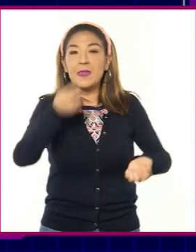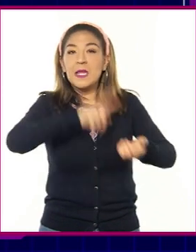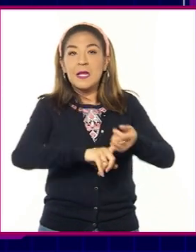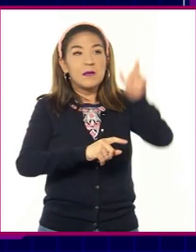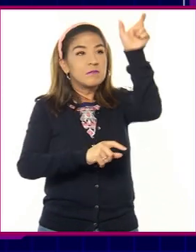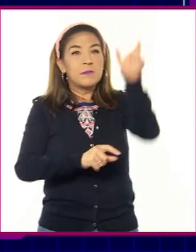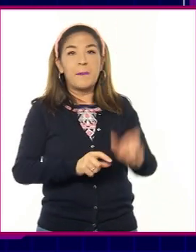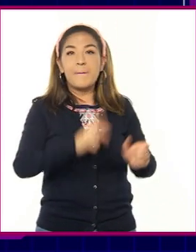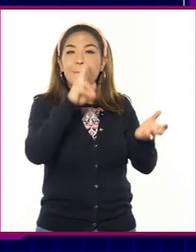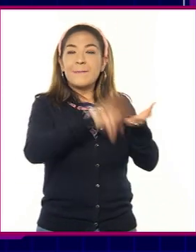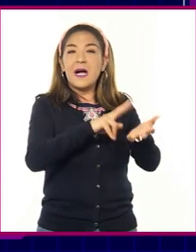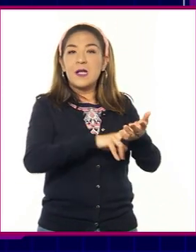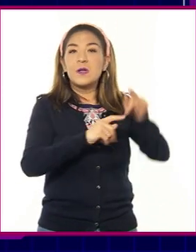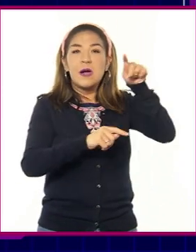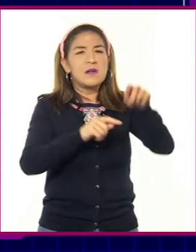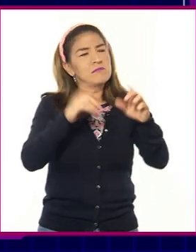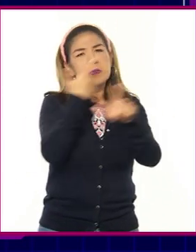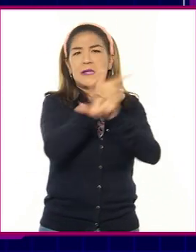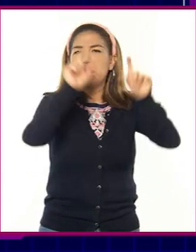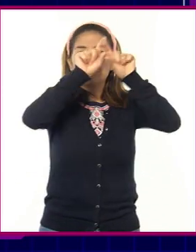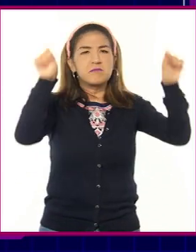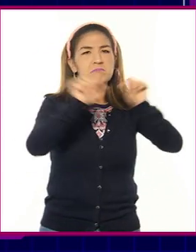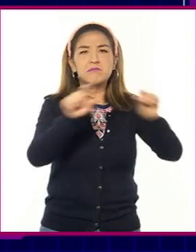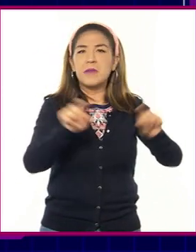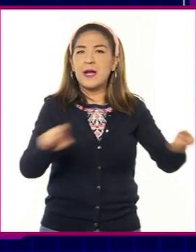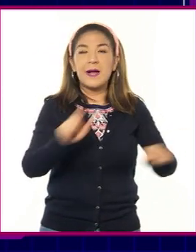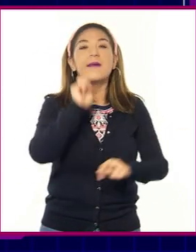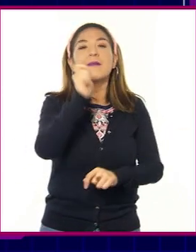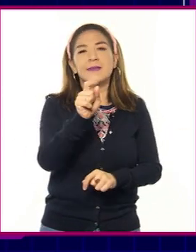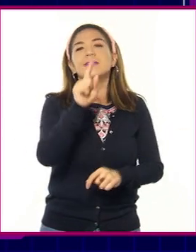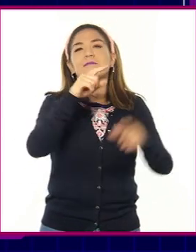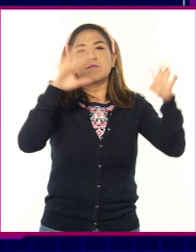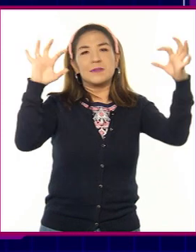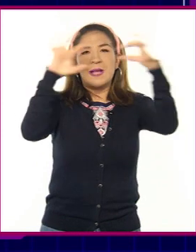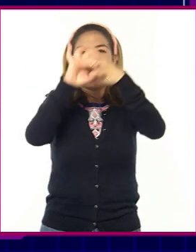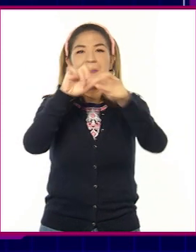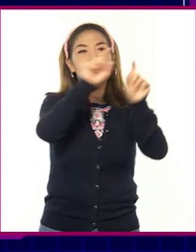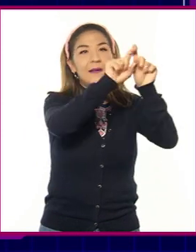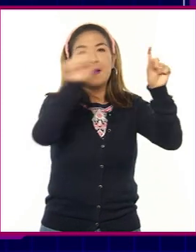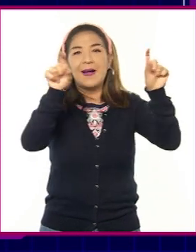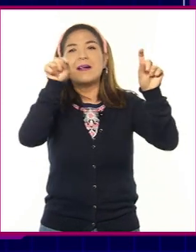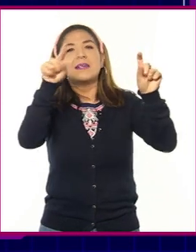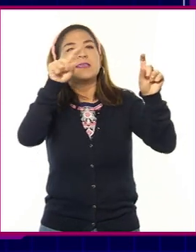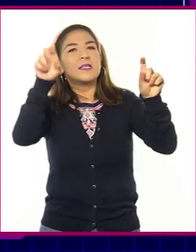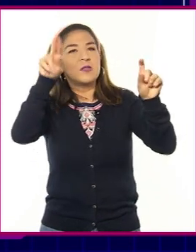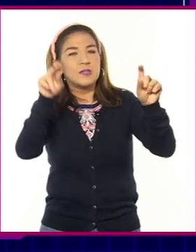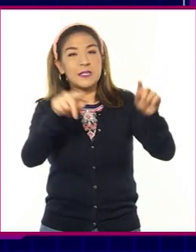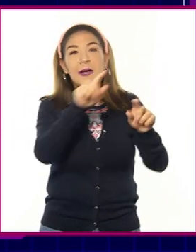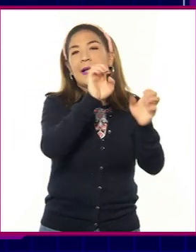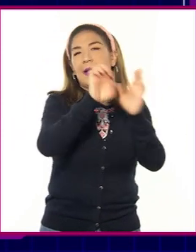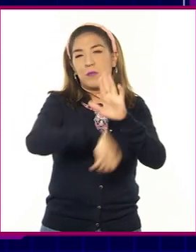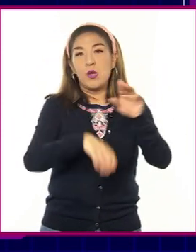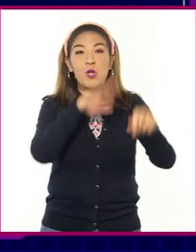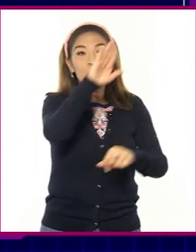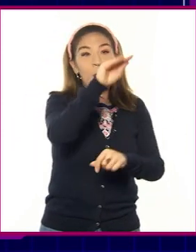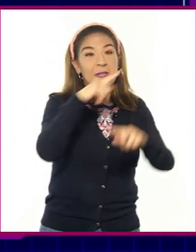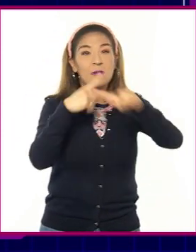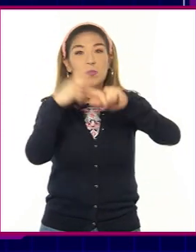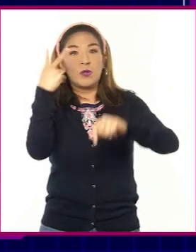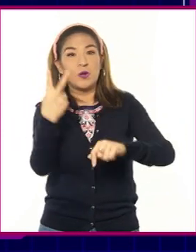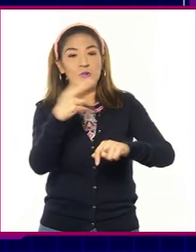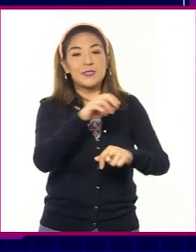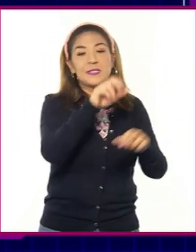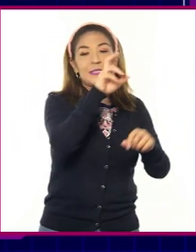valores correspondientes de cualquier fila es 180. Por ejemplo, 90 por 2, 30 por